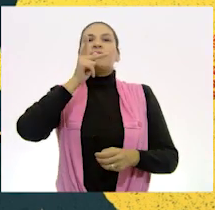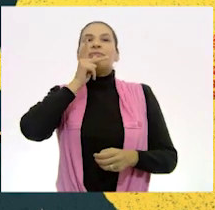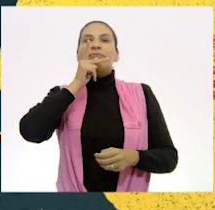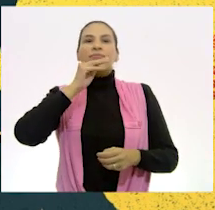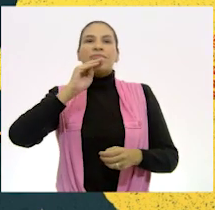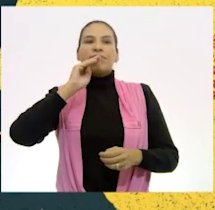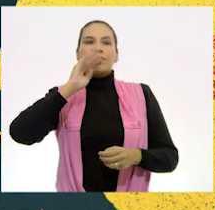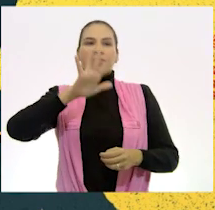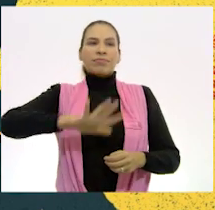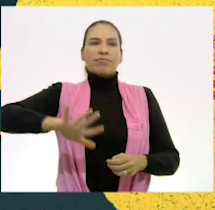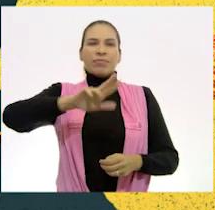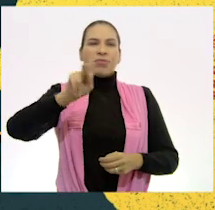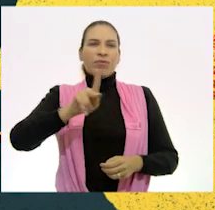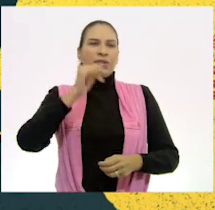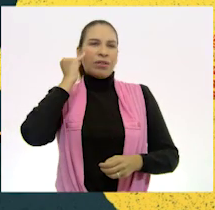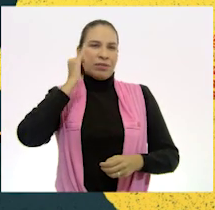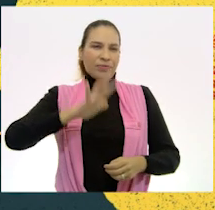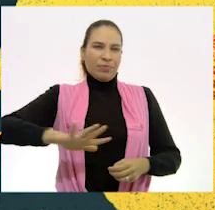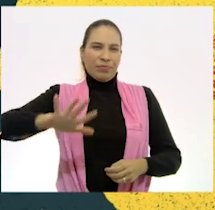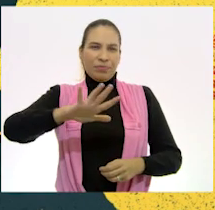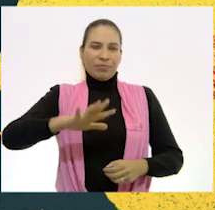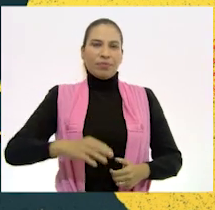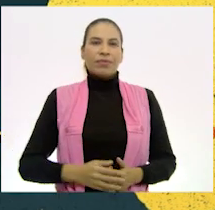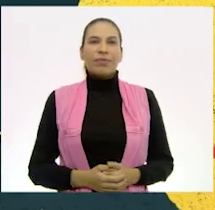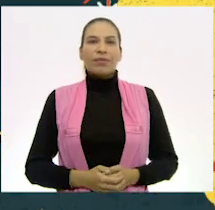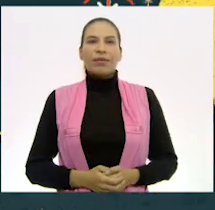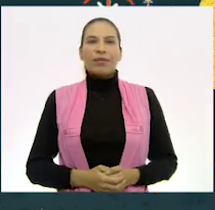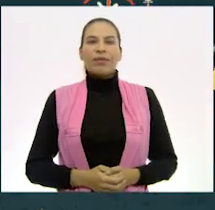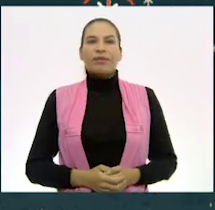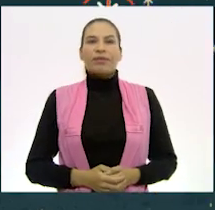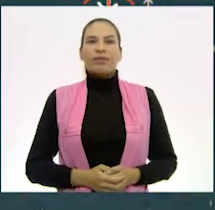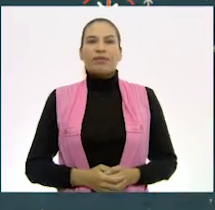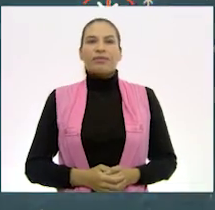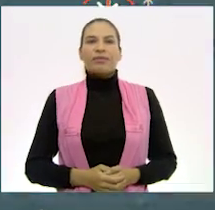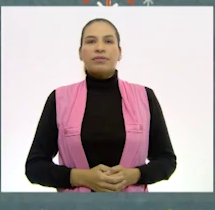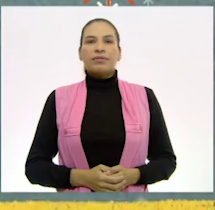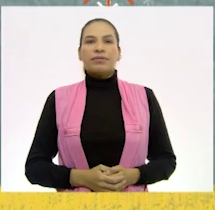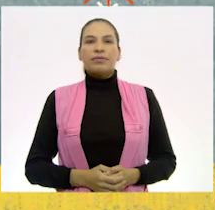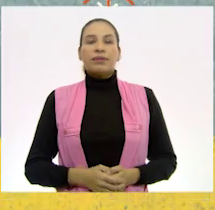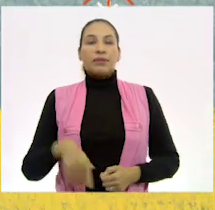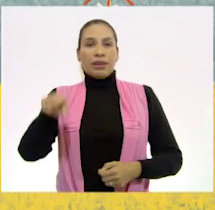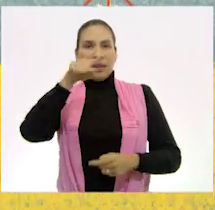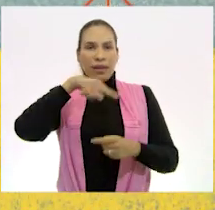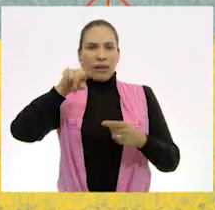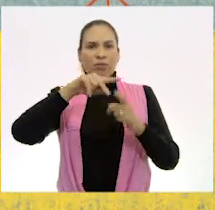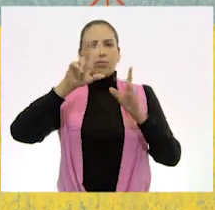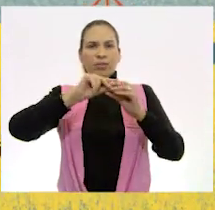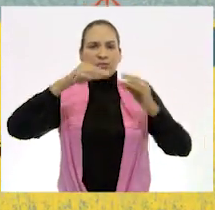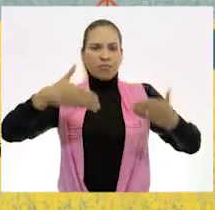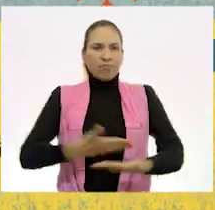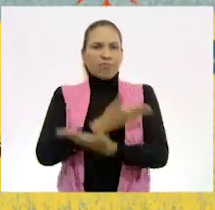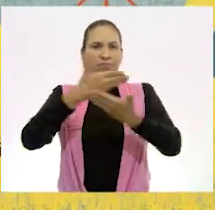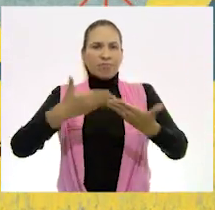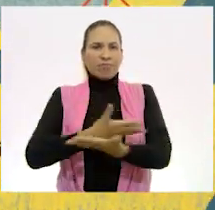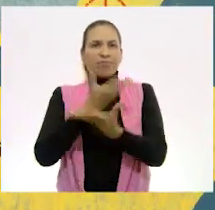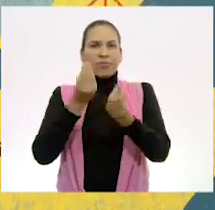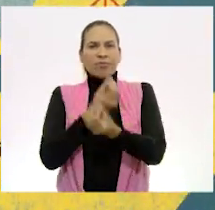ni kotnya ul ishi ki kotchung o tabu pohli mahlel ki lu buhti mahle hini lum